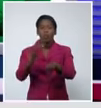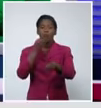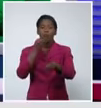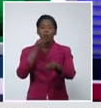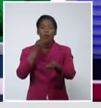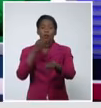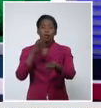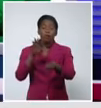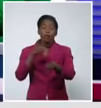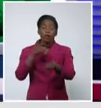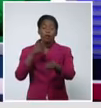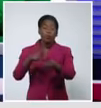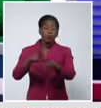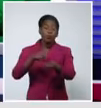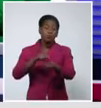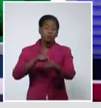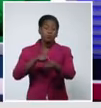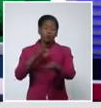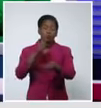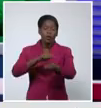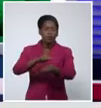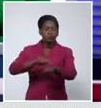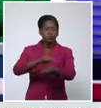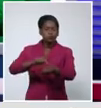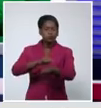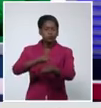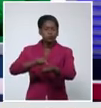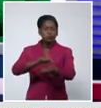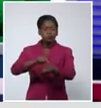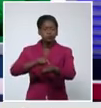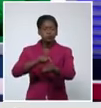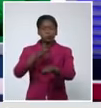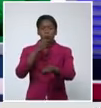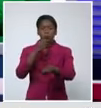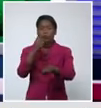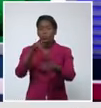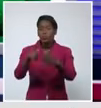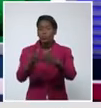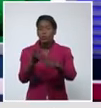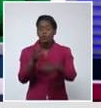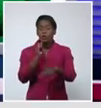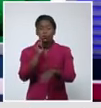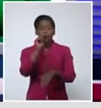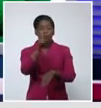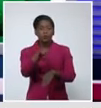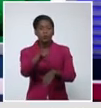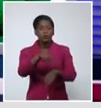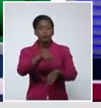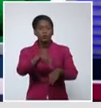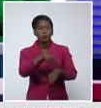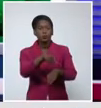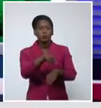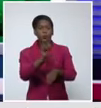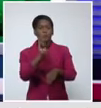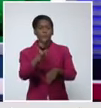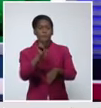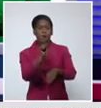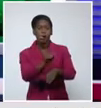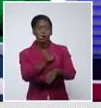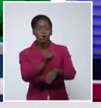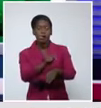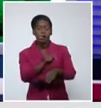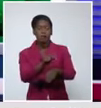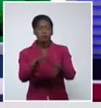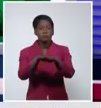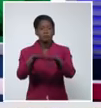horas y unas cuantas horas, pudiera ser hasta un día o más de un día, en determinada superficie, y